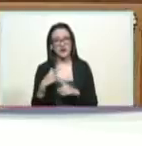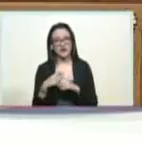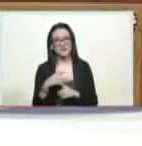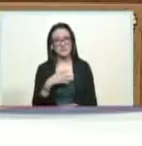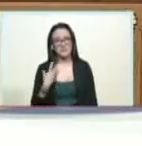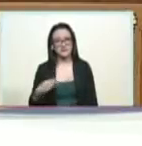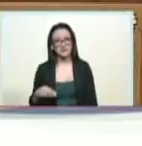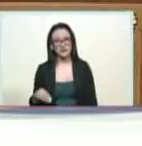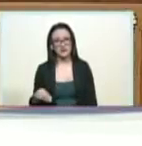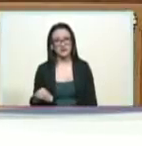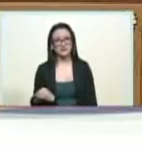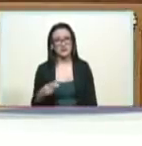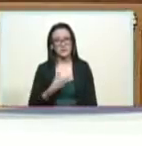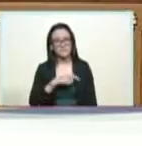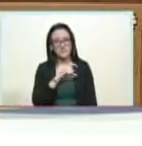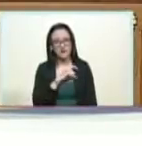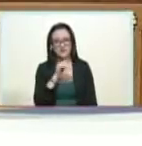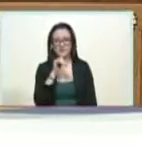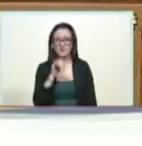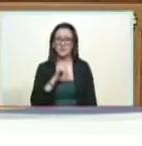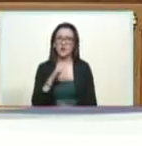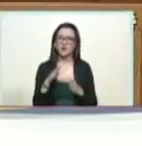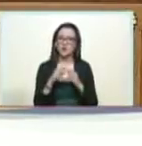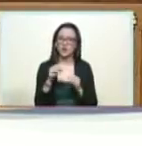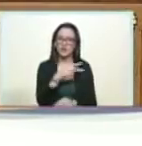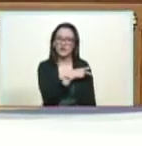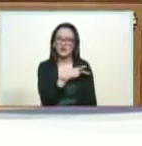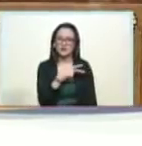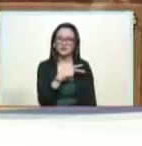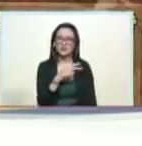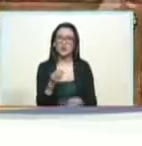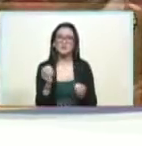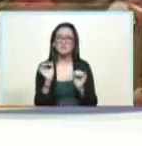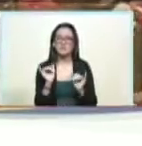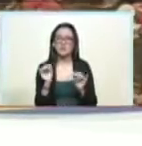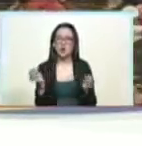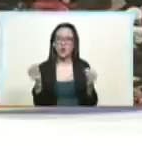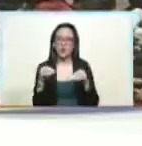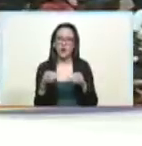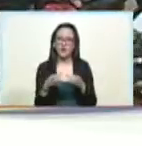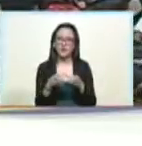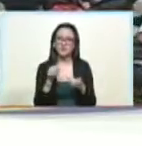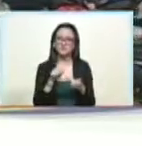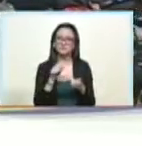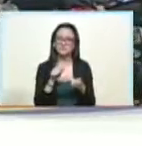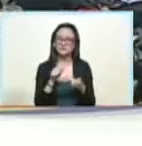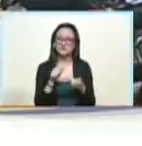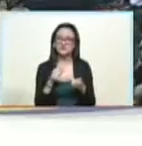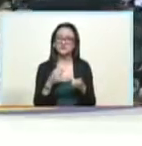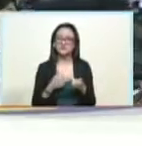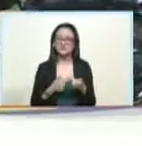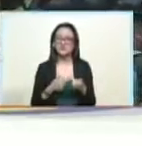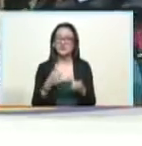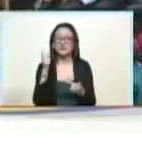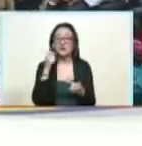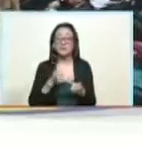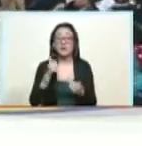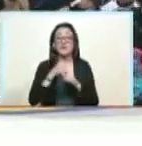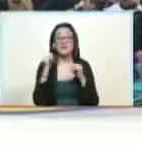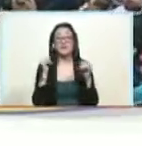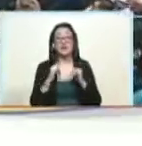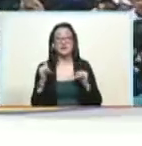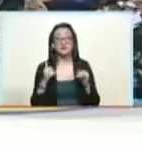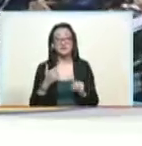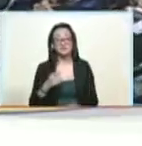expresidente, cuando fui informado por toda la delegación de este acuerdo, les confieso que fue uno de los días más felices de los